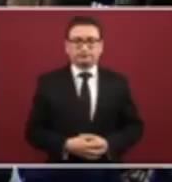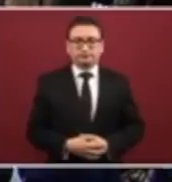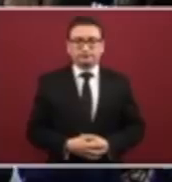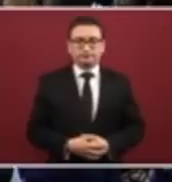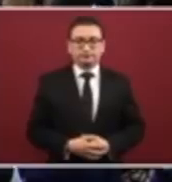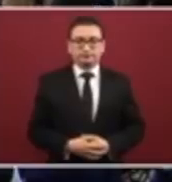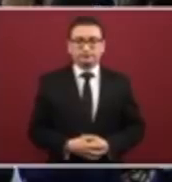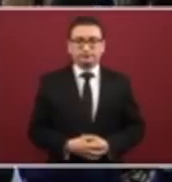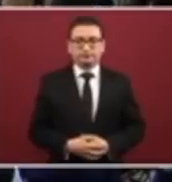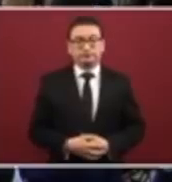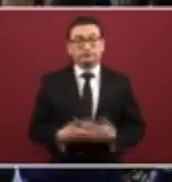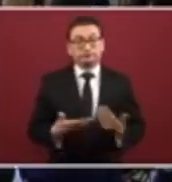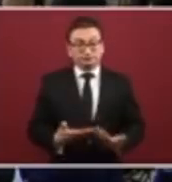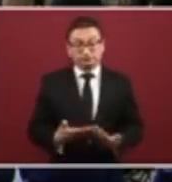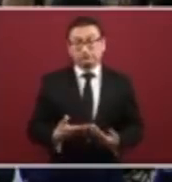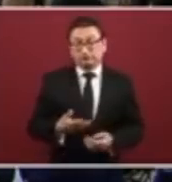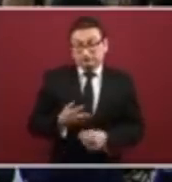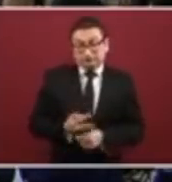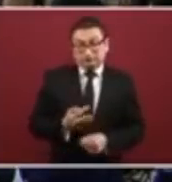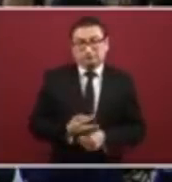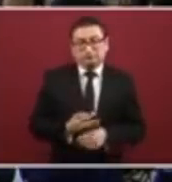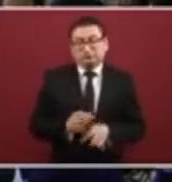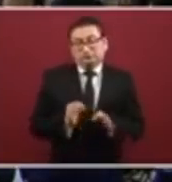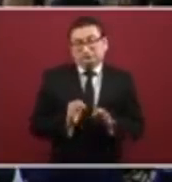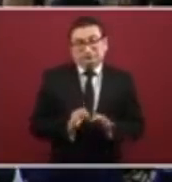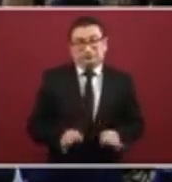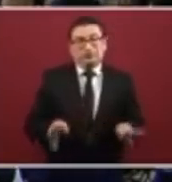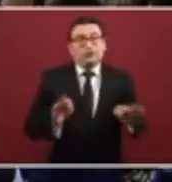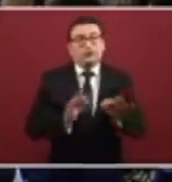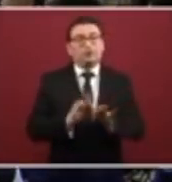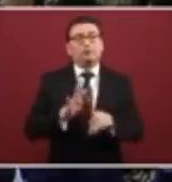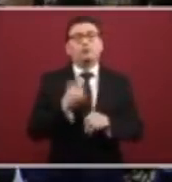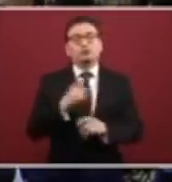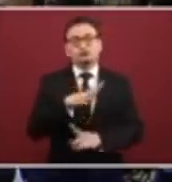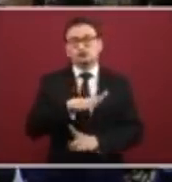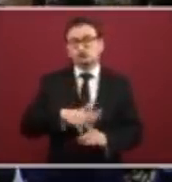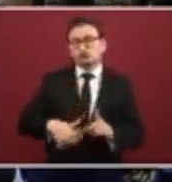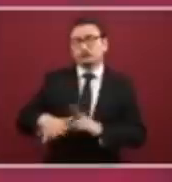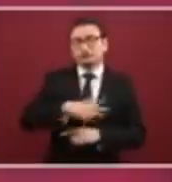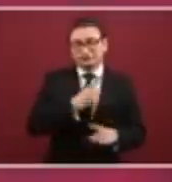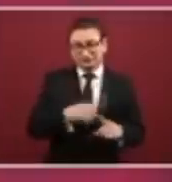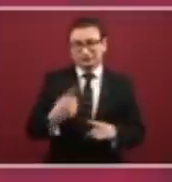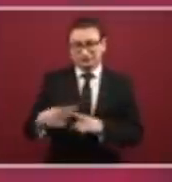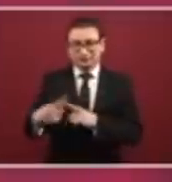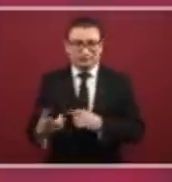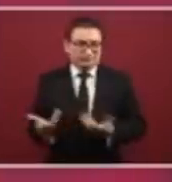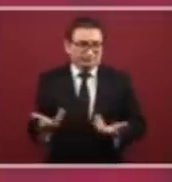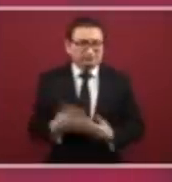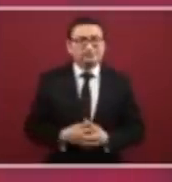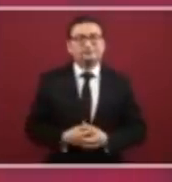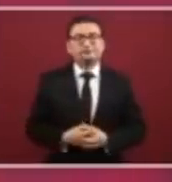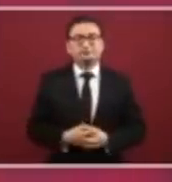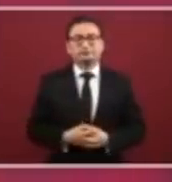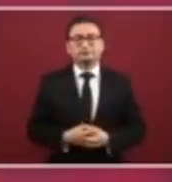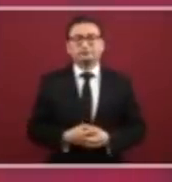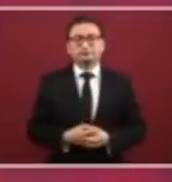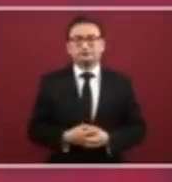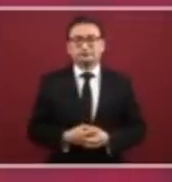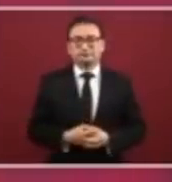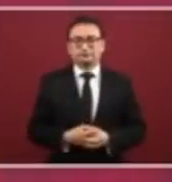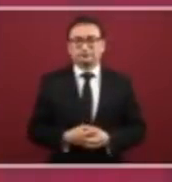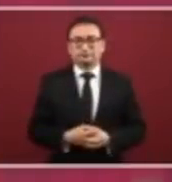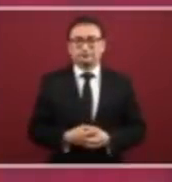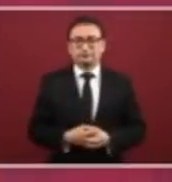esto también es muy importante, lo conceptual. No vamos a estar hablando solo